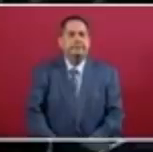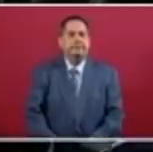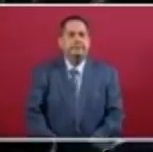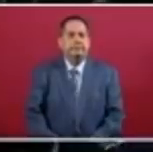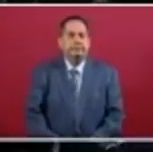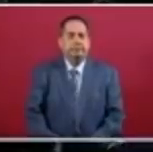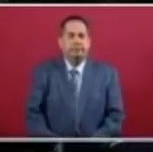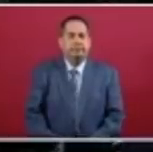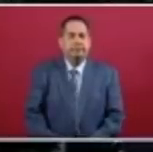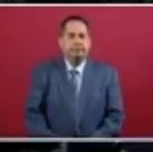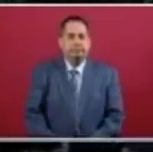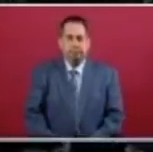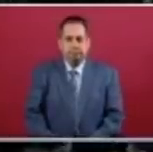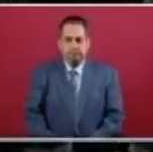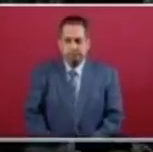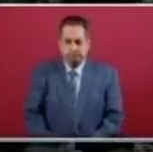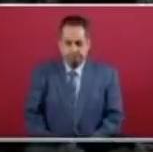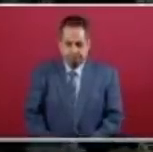Muy bien, pues